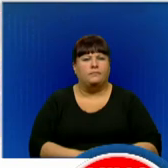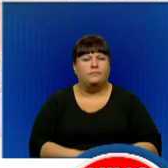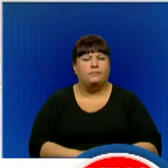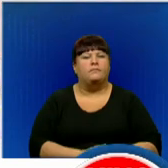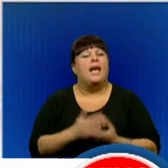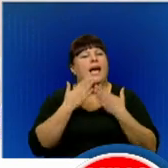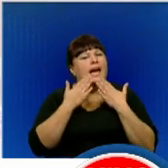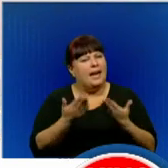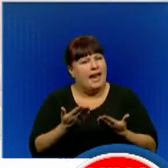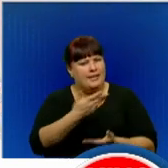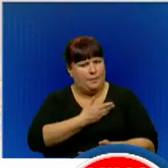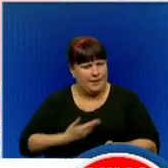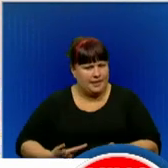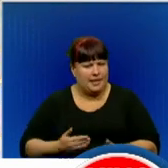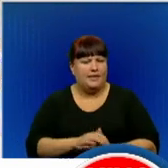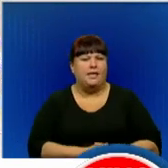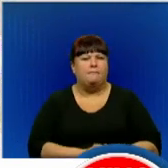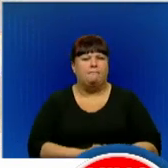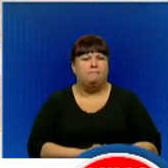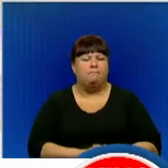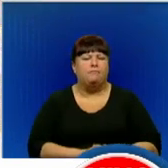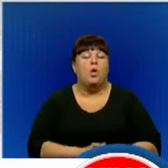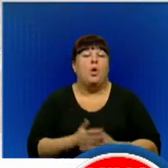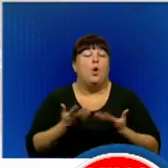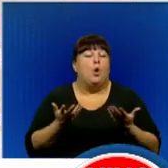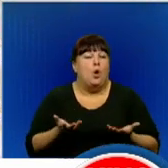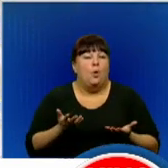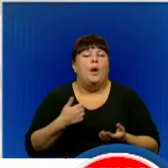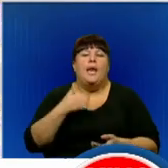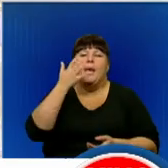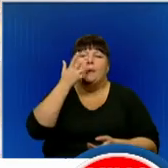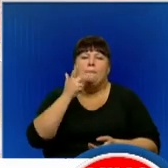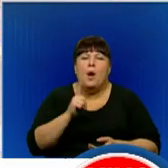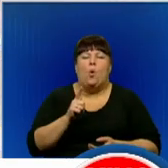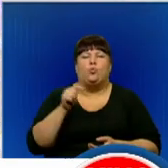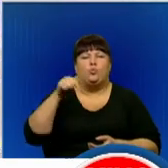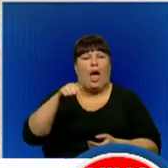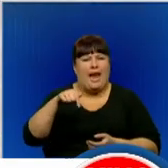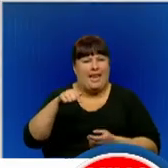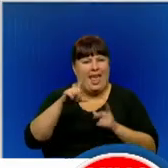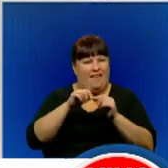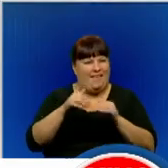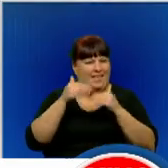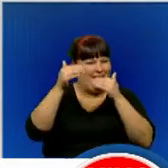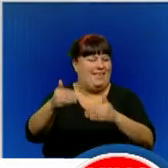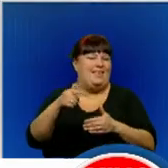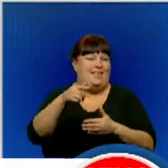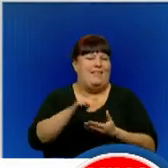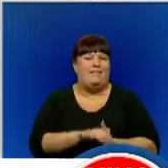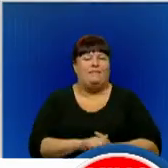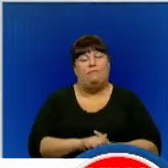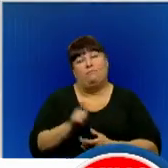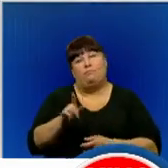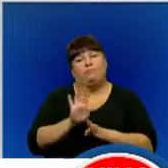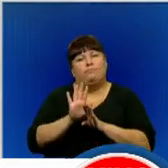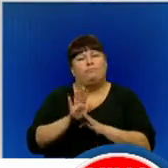gracias señor presidente bueno me gustaría al tratar esta prórroga o